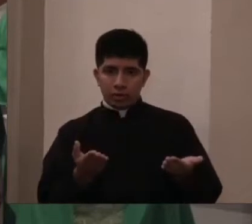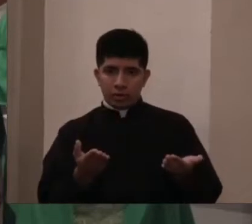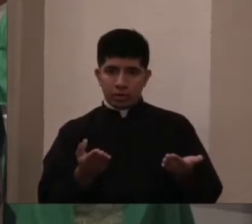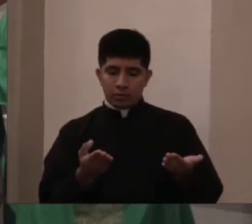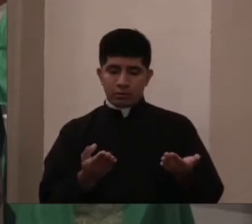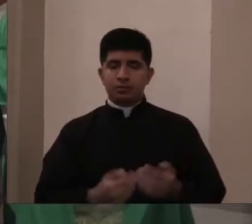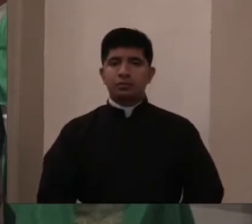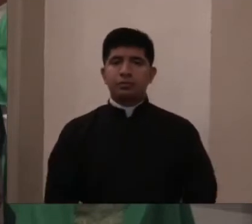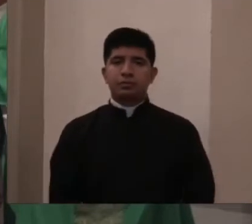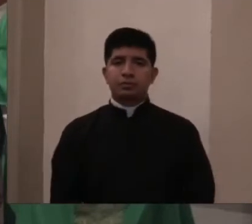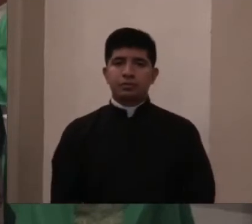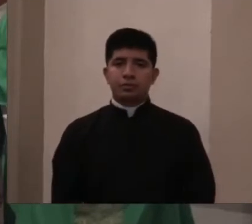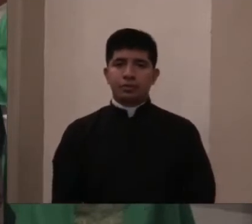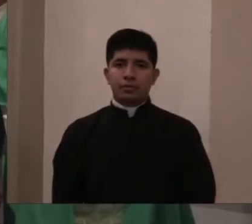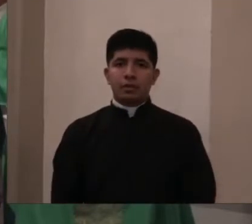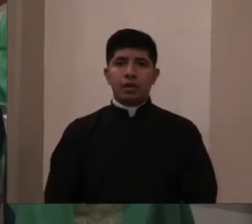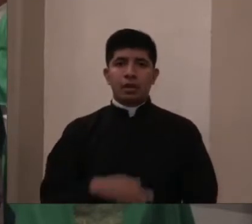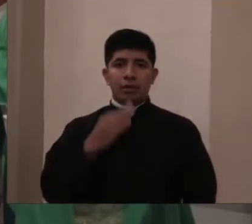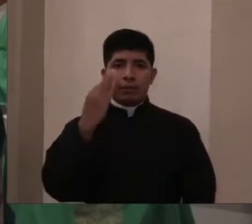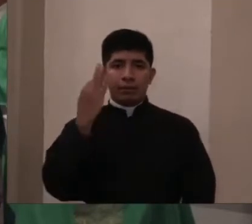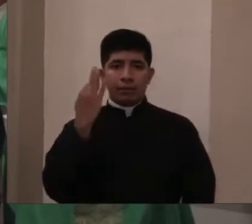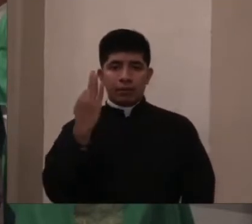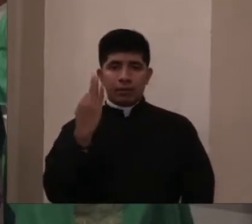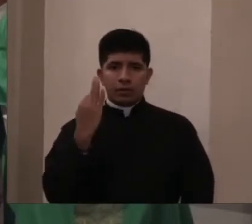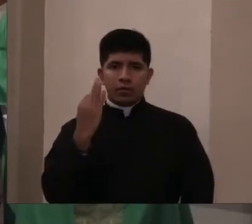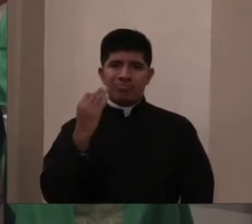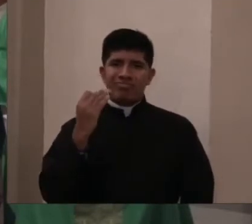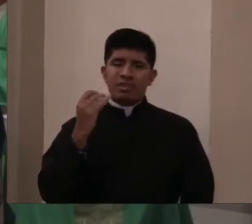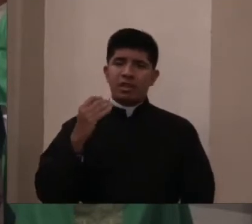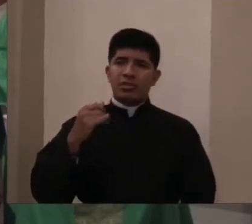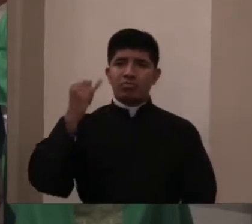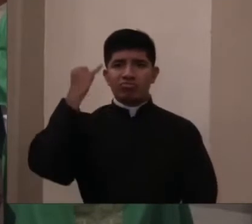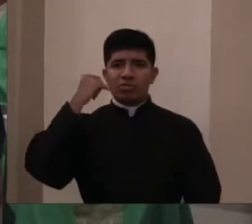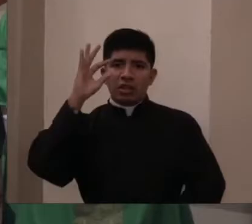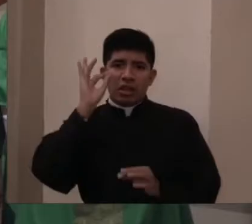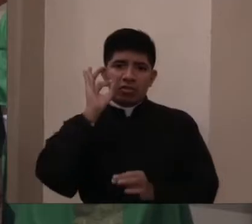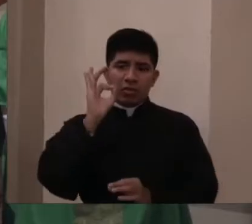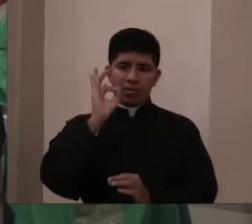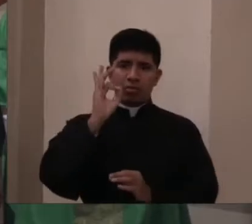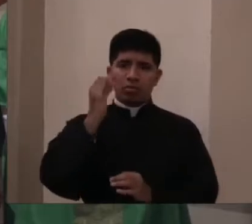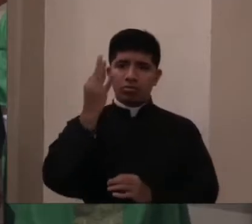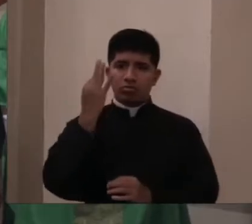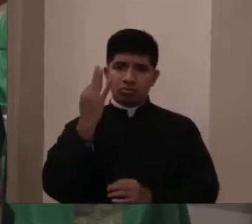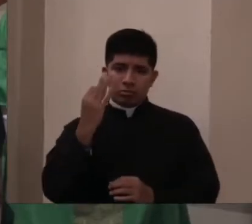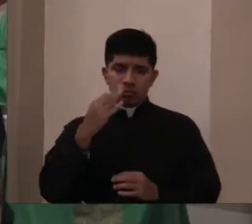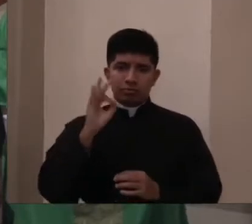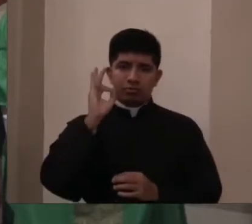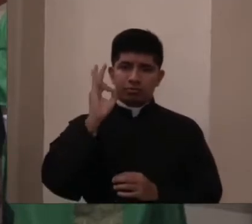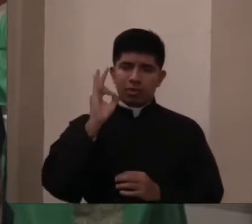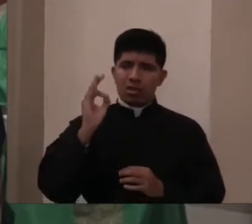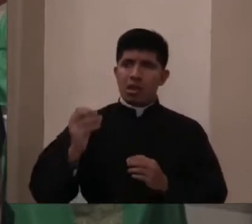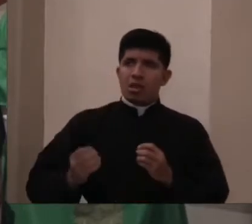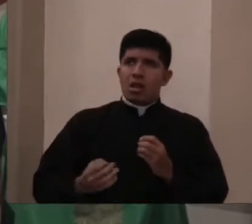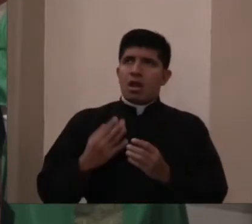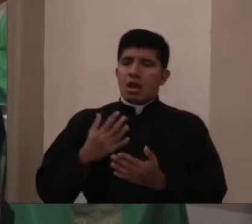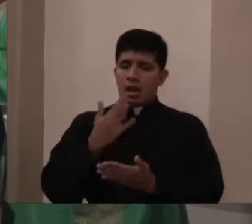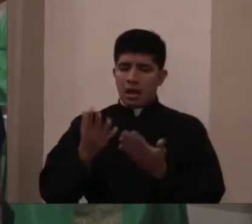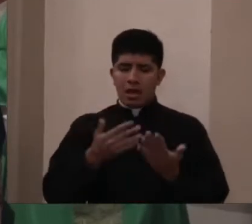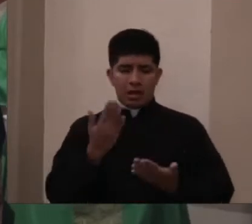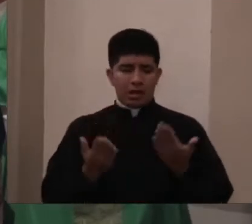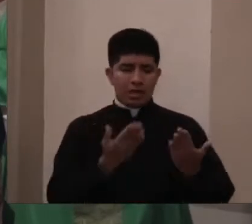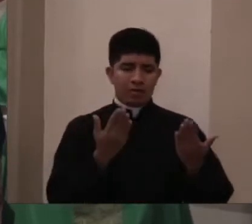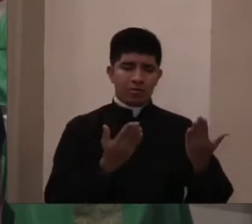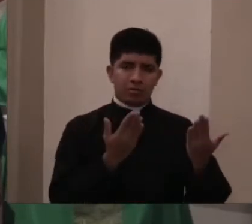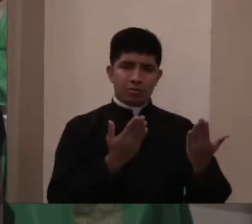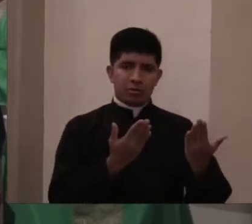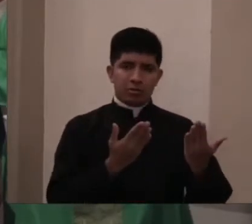confirmarse, tres breves ideas que me surgen de la lectura que